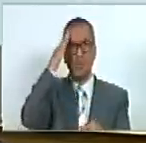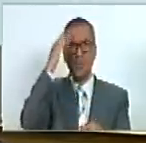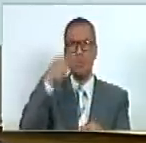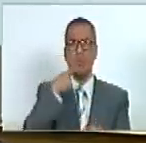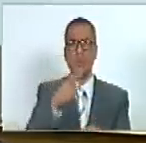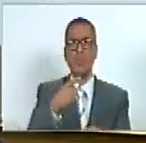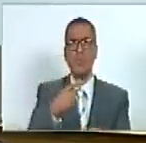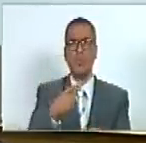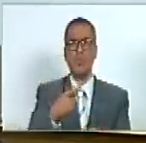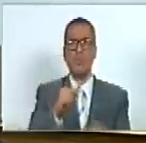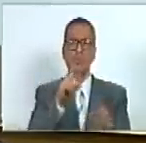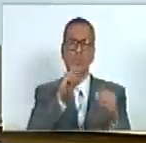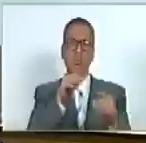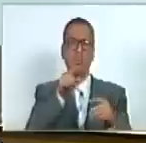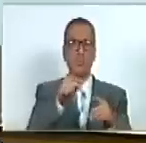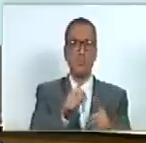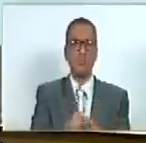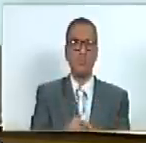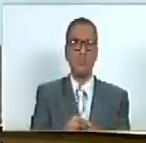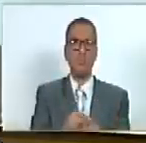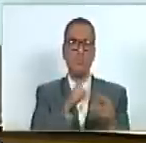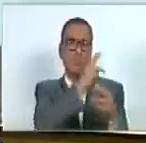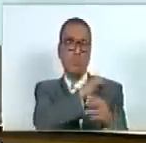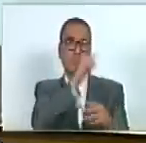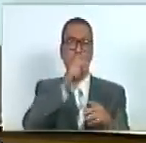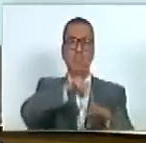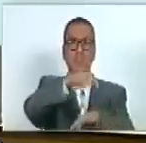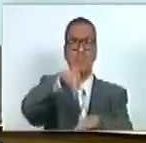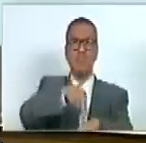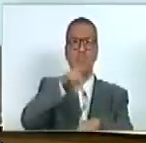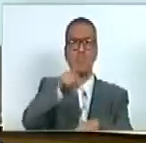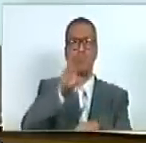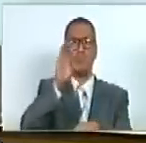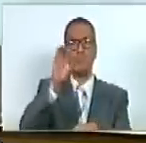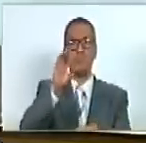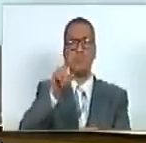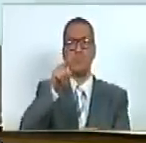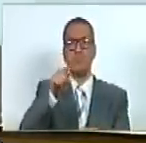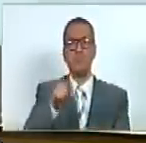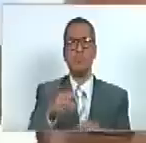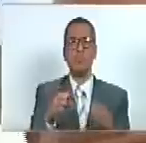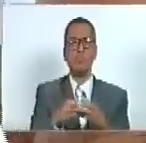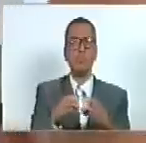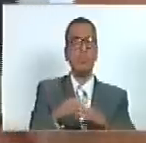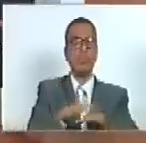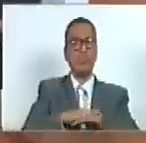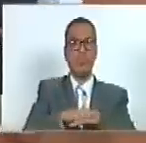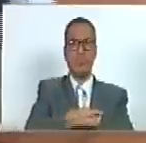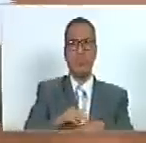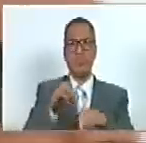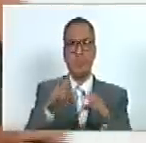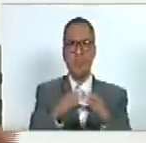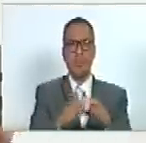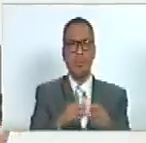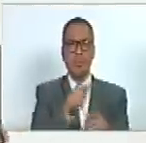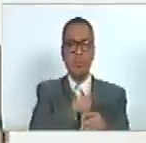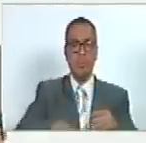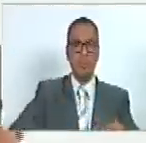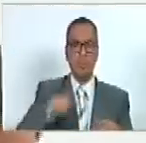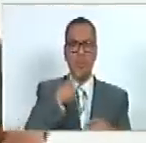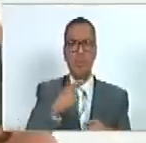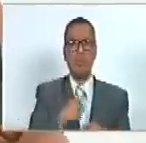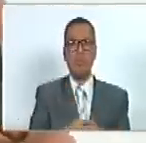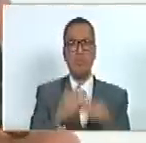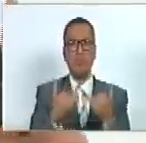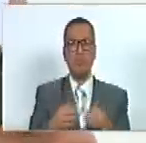dicen y qué opinan la dirección nacional de ese partido, su precandidato presidencial, bueno, llamémoslo